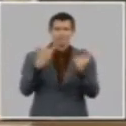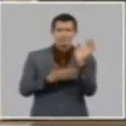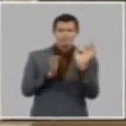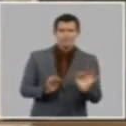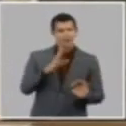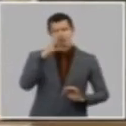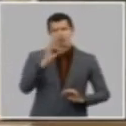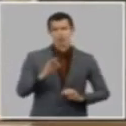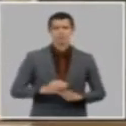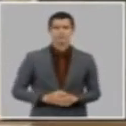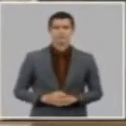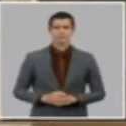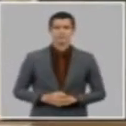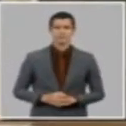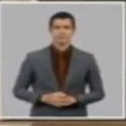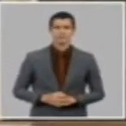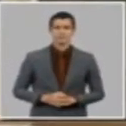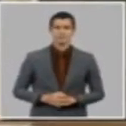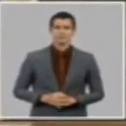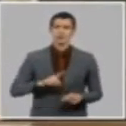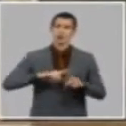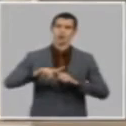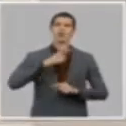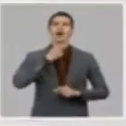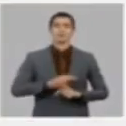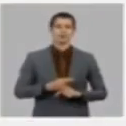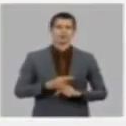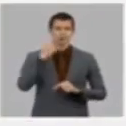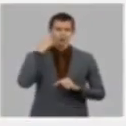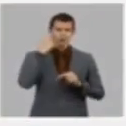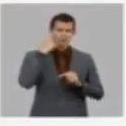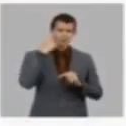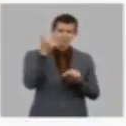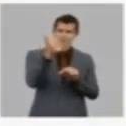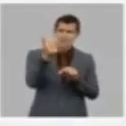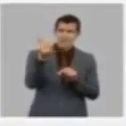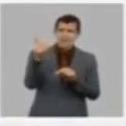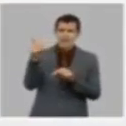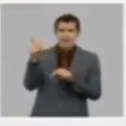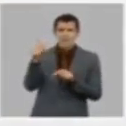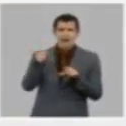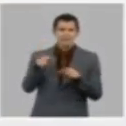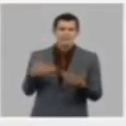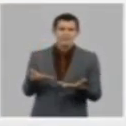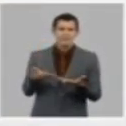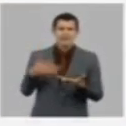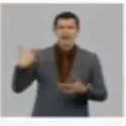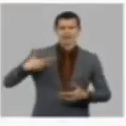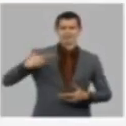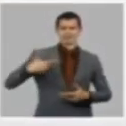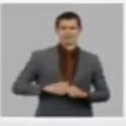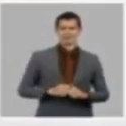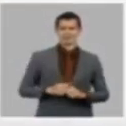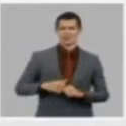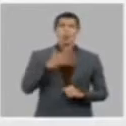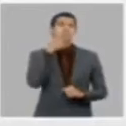los hechos estos de celebración en Argentina. El obelisco de Buenos Aires. En el obelisco de Buenos Aires. Mírenla,